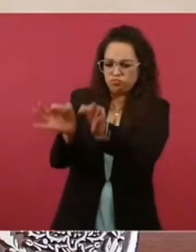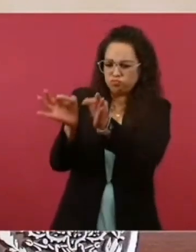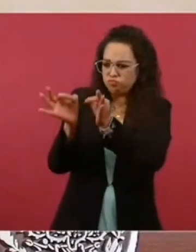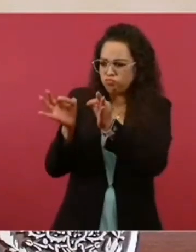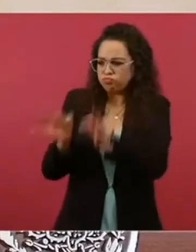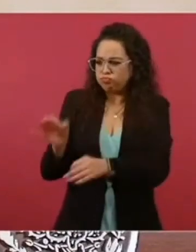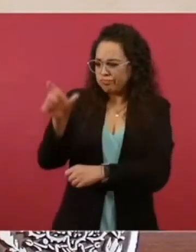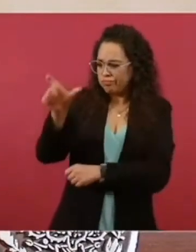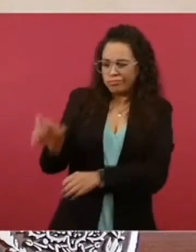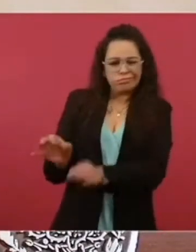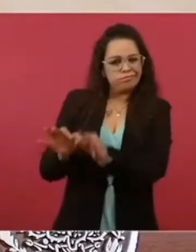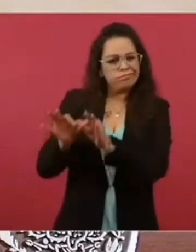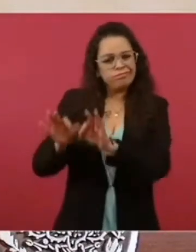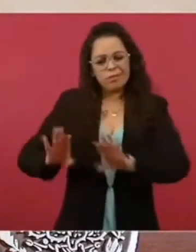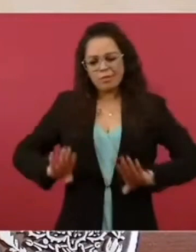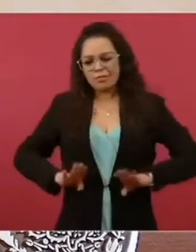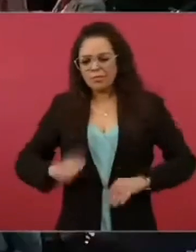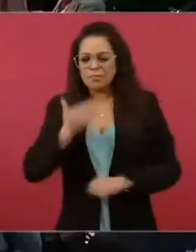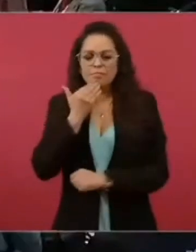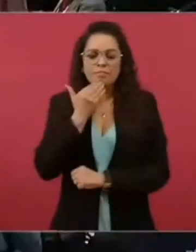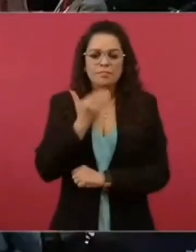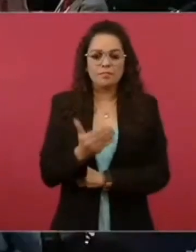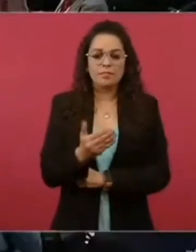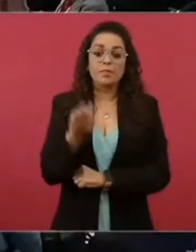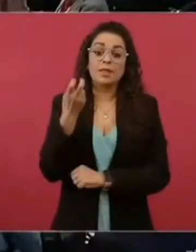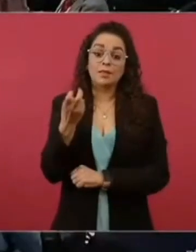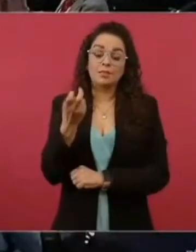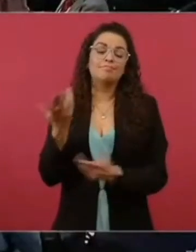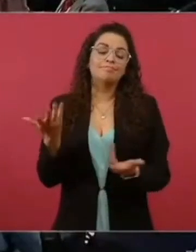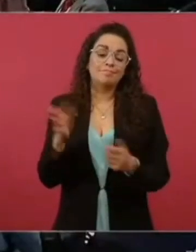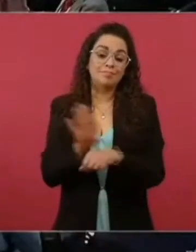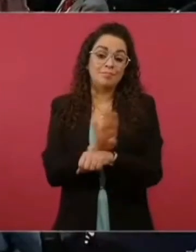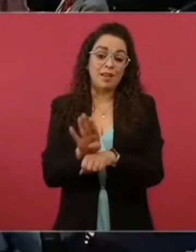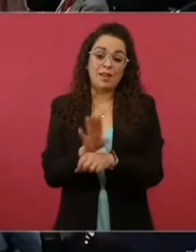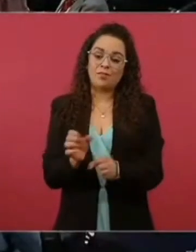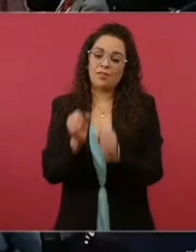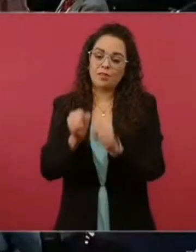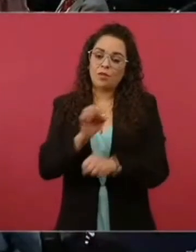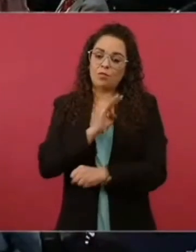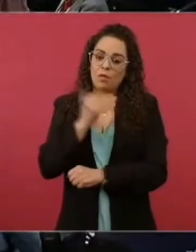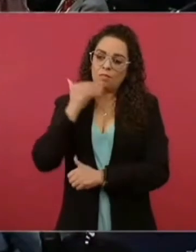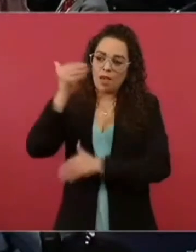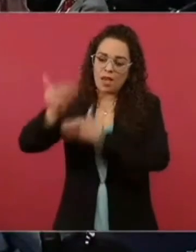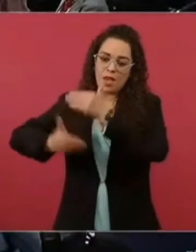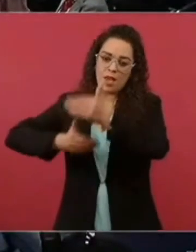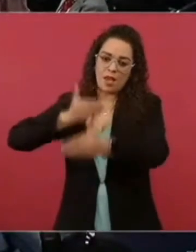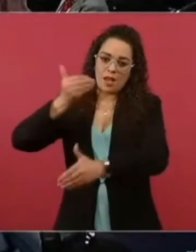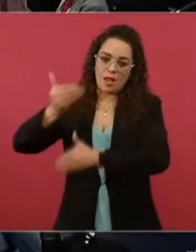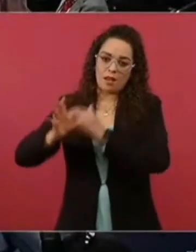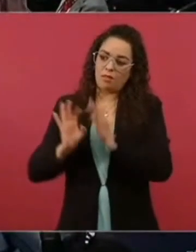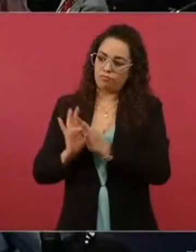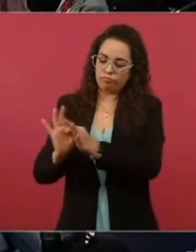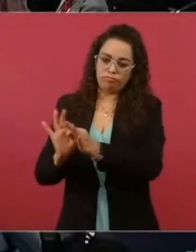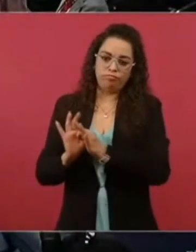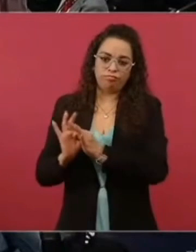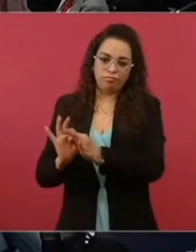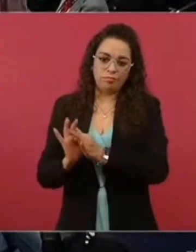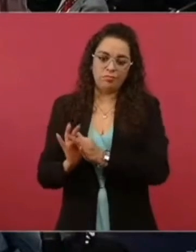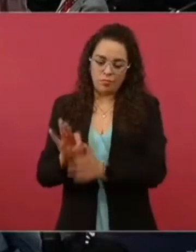honesta. Entonces eso es una garantía. Claro, hay